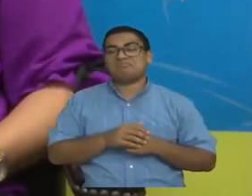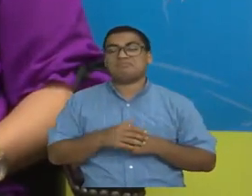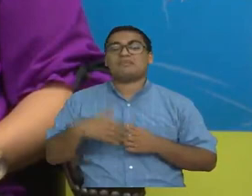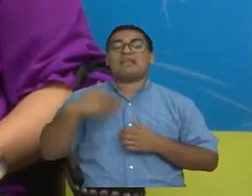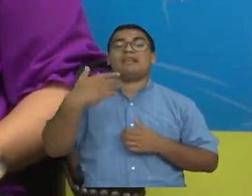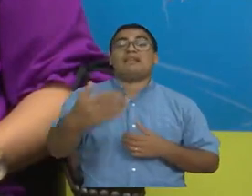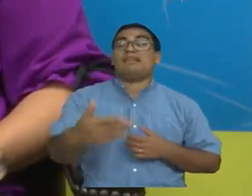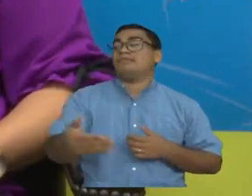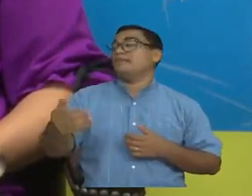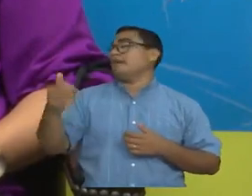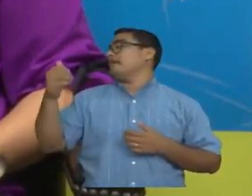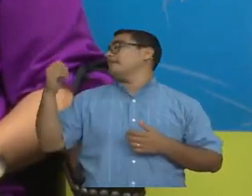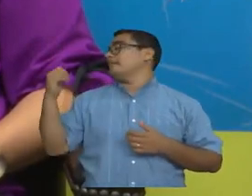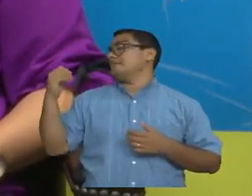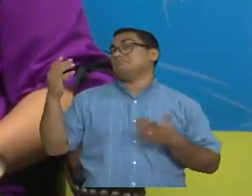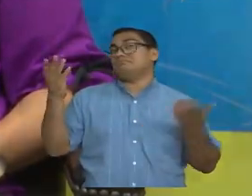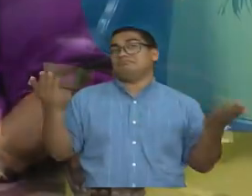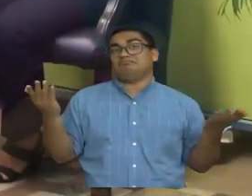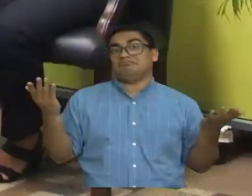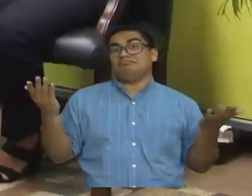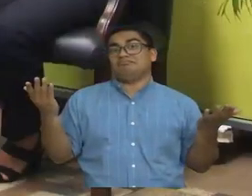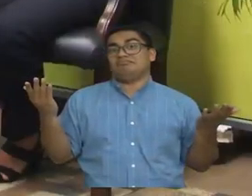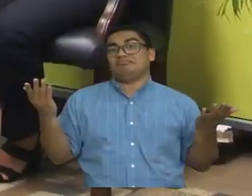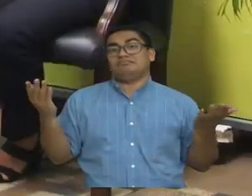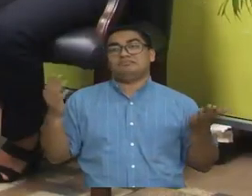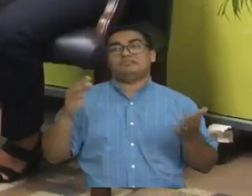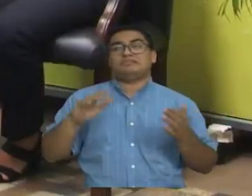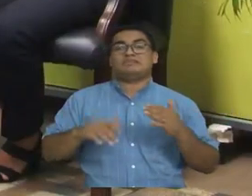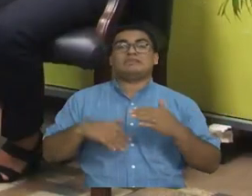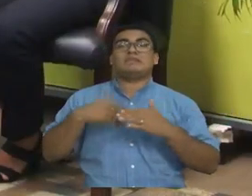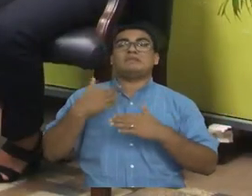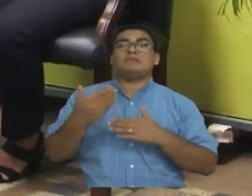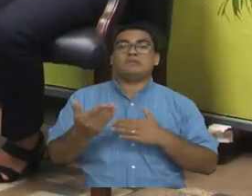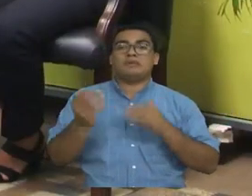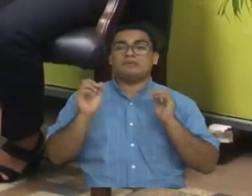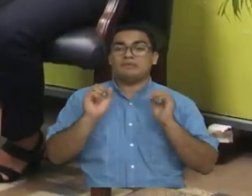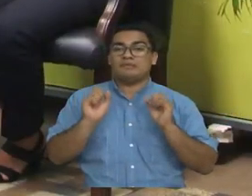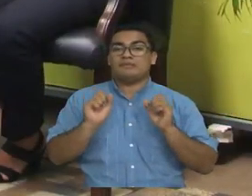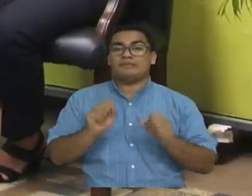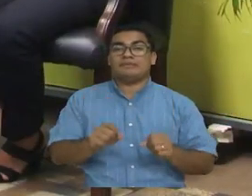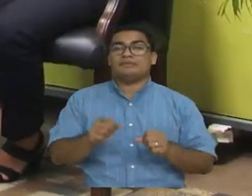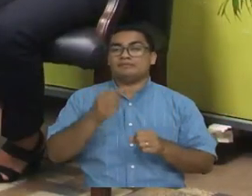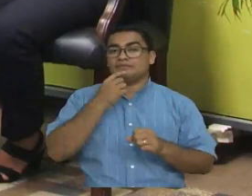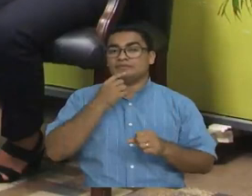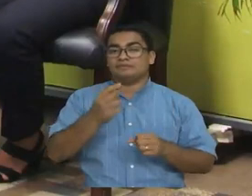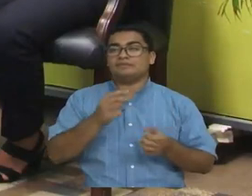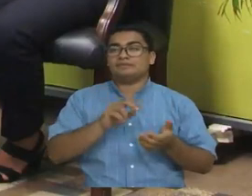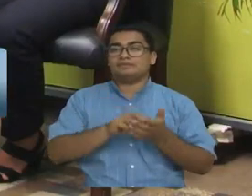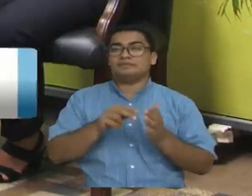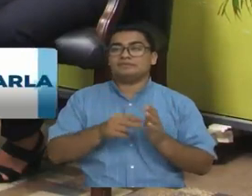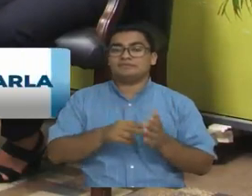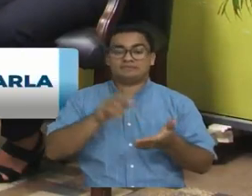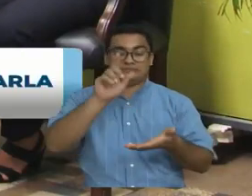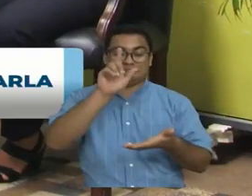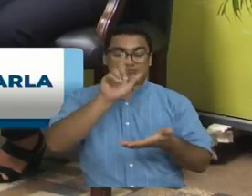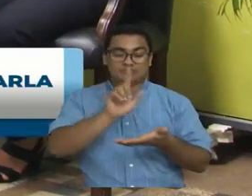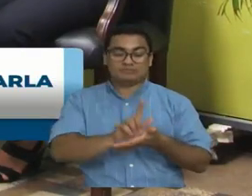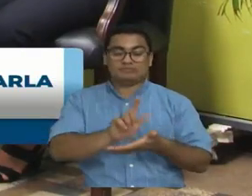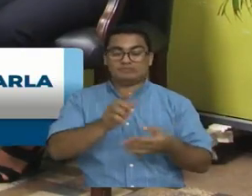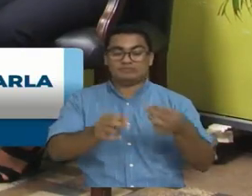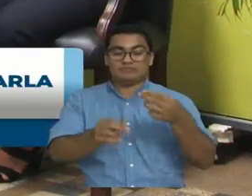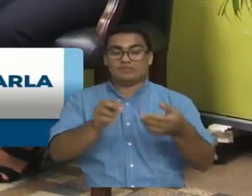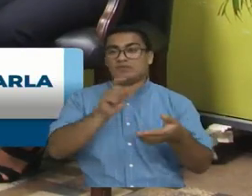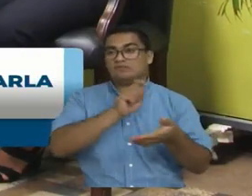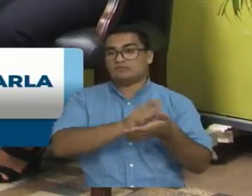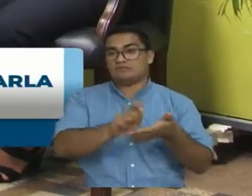adelante, atrás, cosa que influye para luego plasmar los rasgos de las letras o números en el